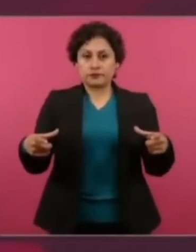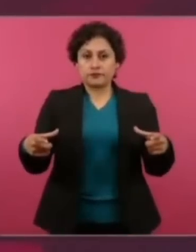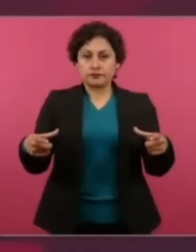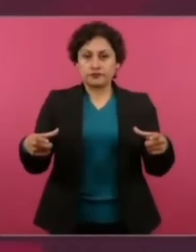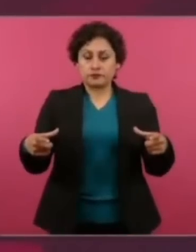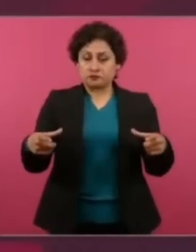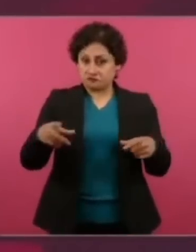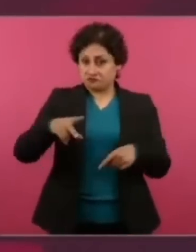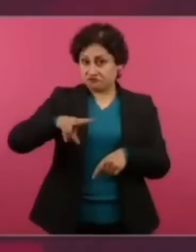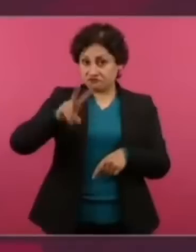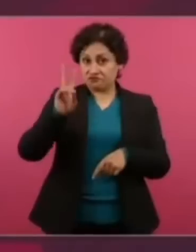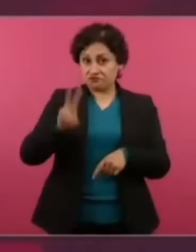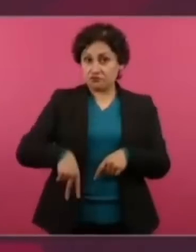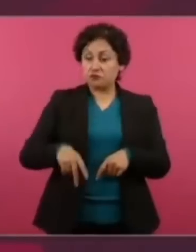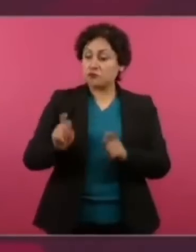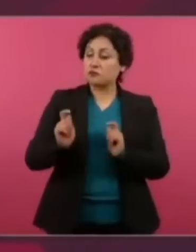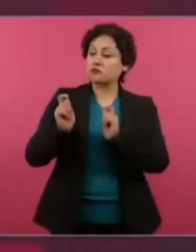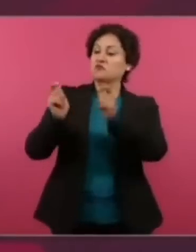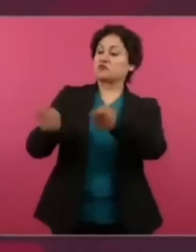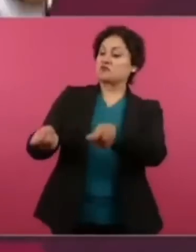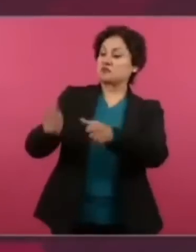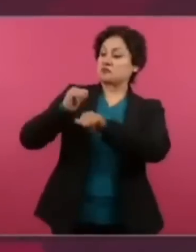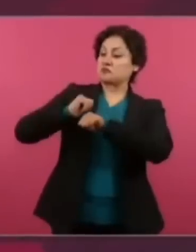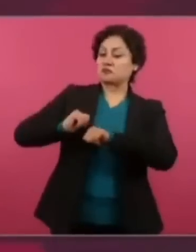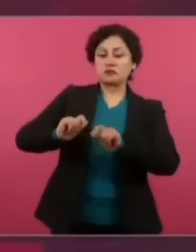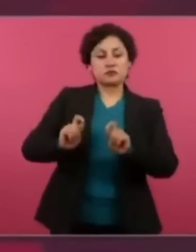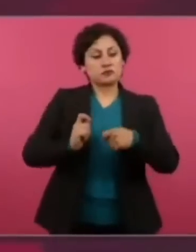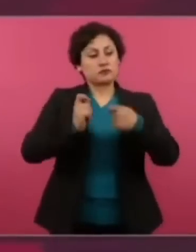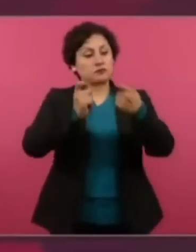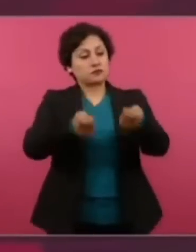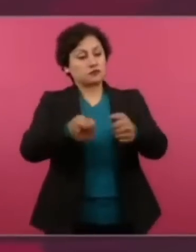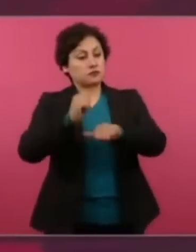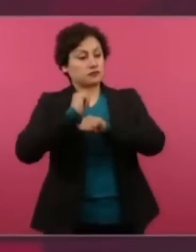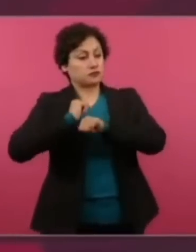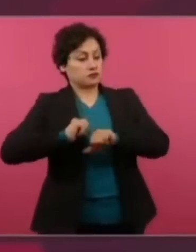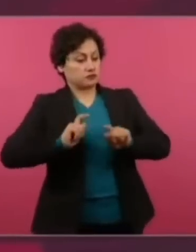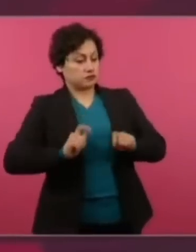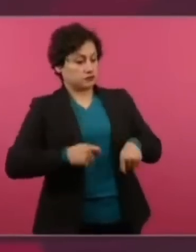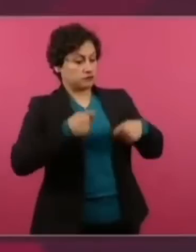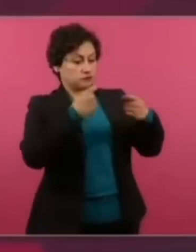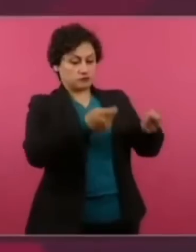inventan cargos nuevos en el gobierno.